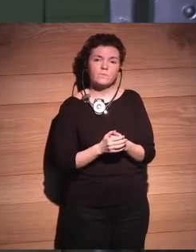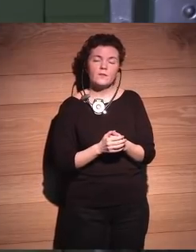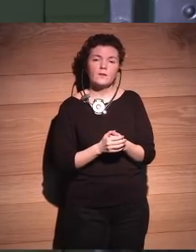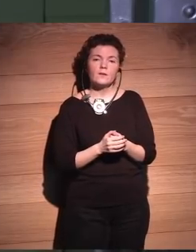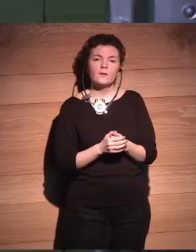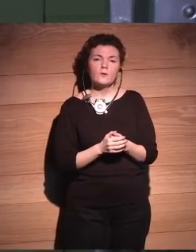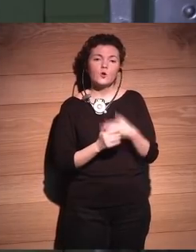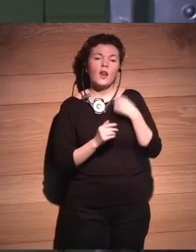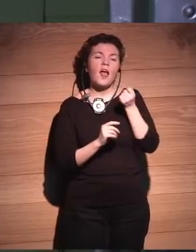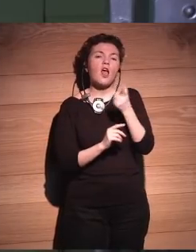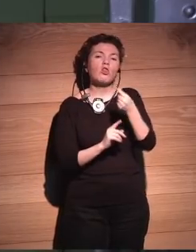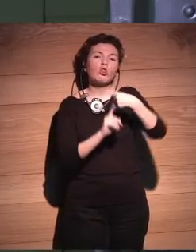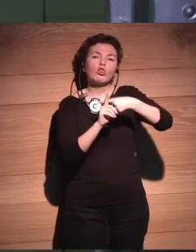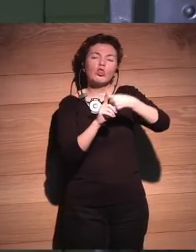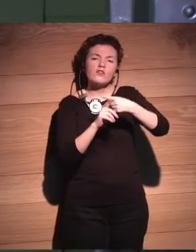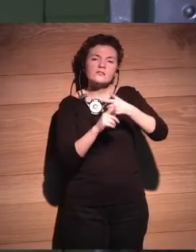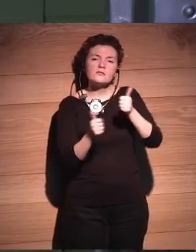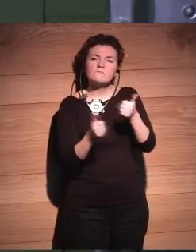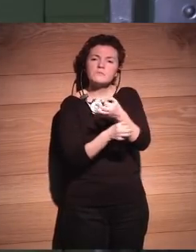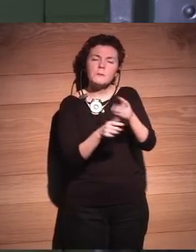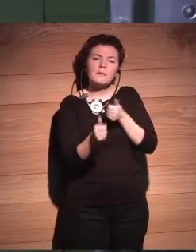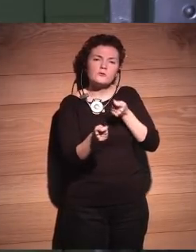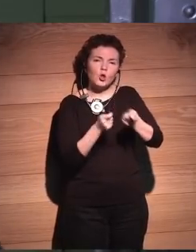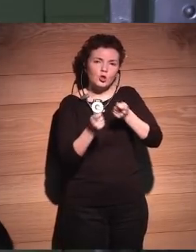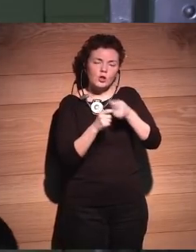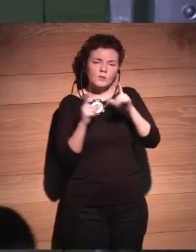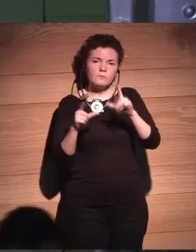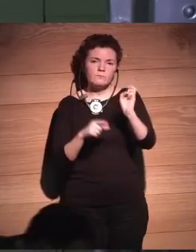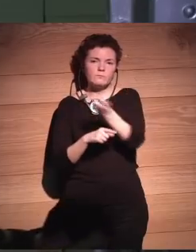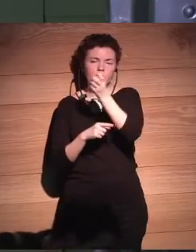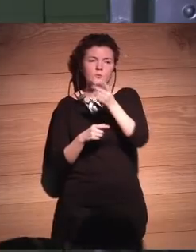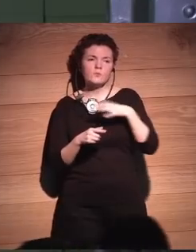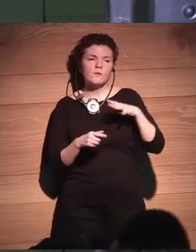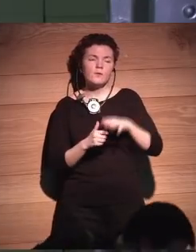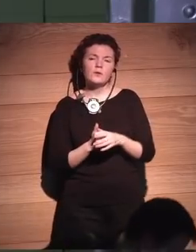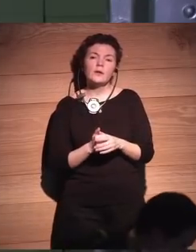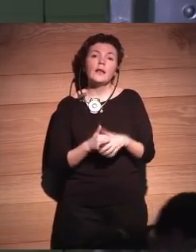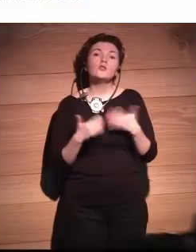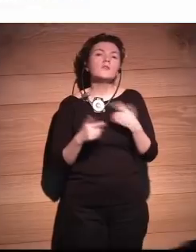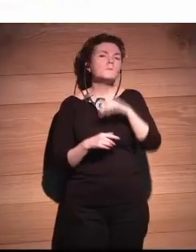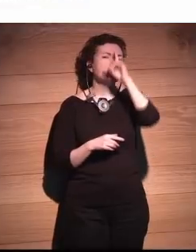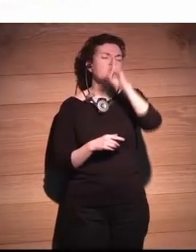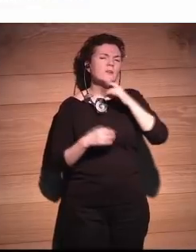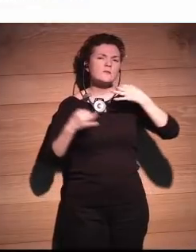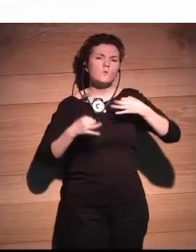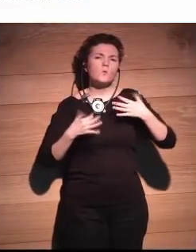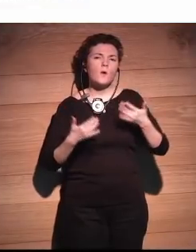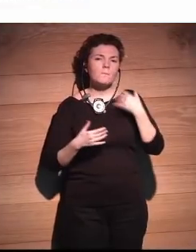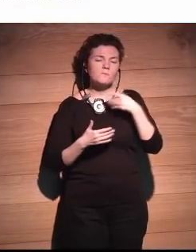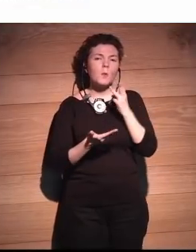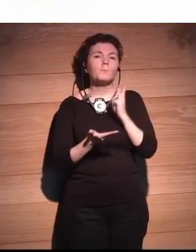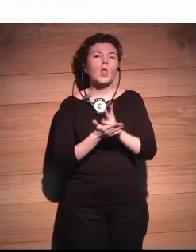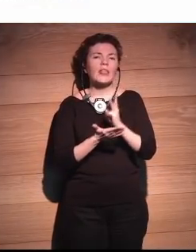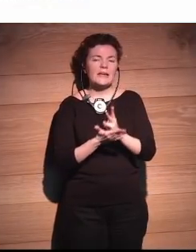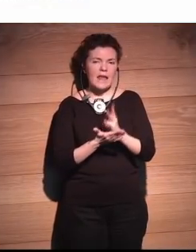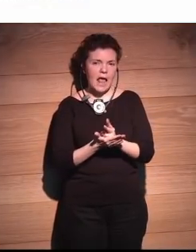el suministro y la dosis adecuada y el control. Siguiente diapositiva, por favor. Entonces, un perfil muy seguro es el que tiene esta